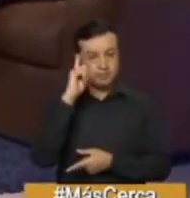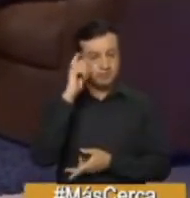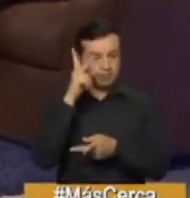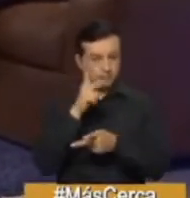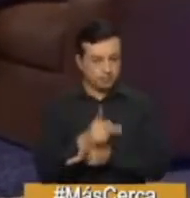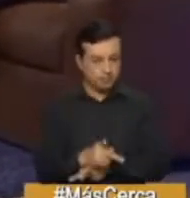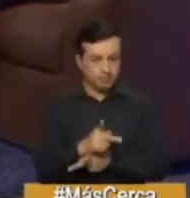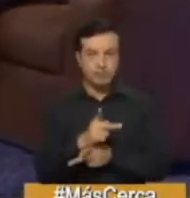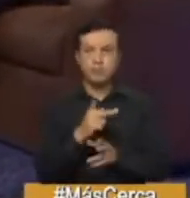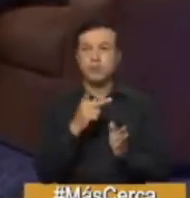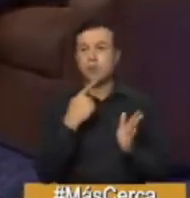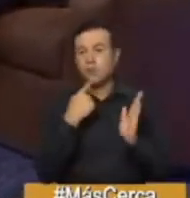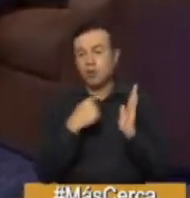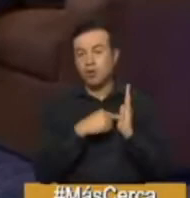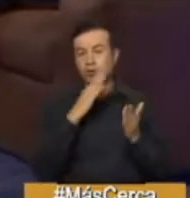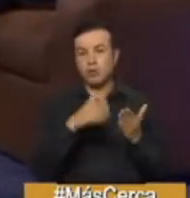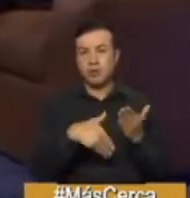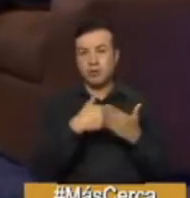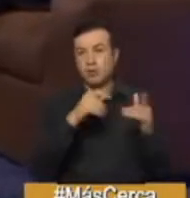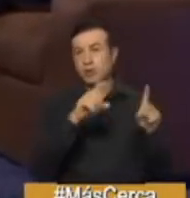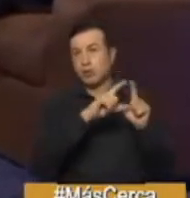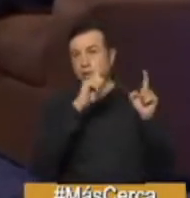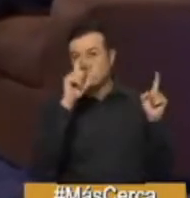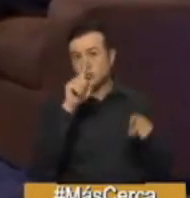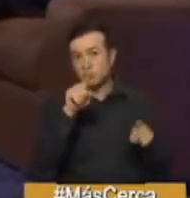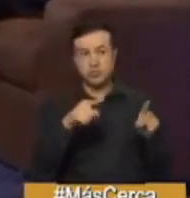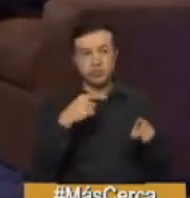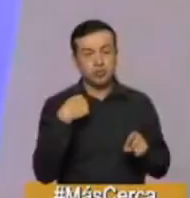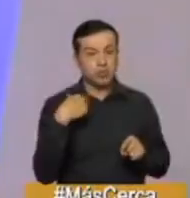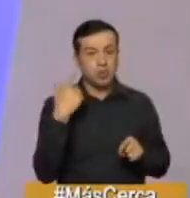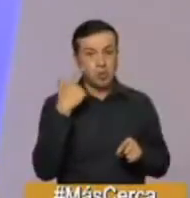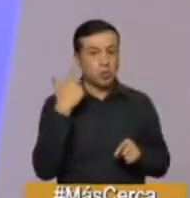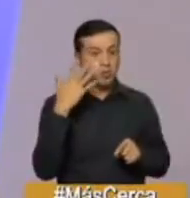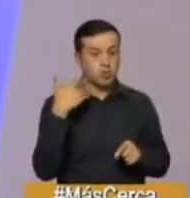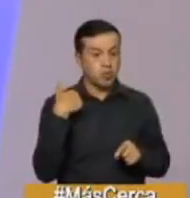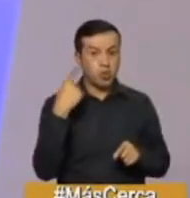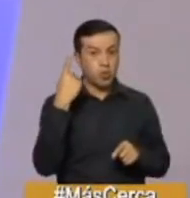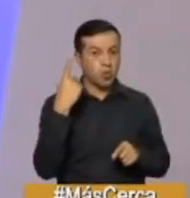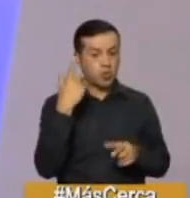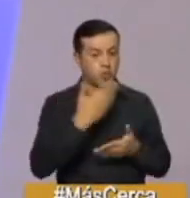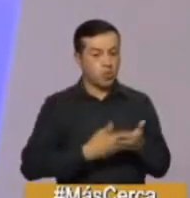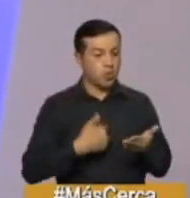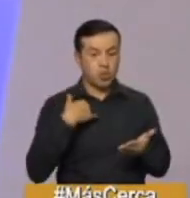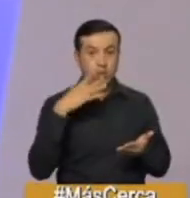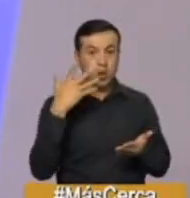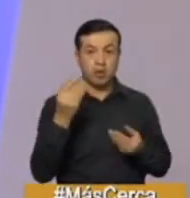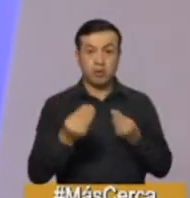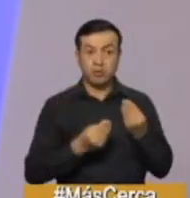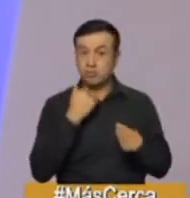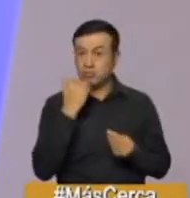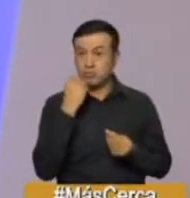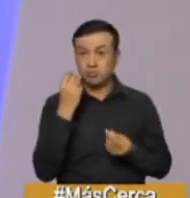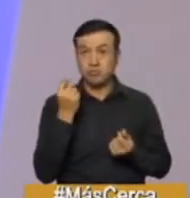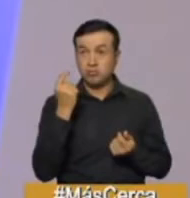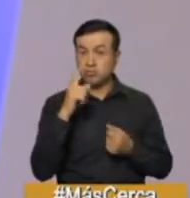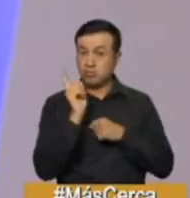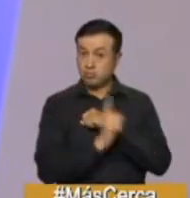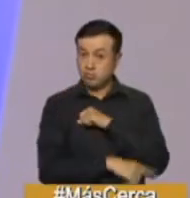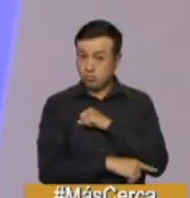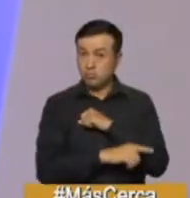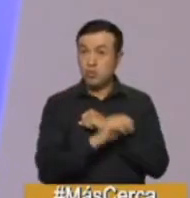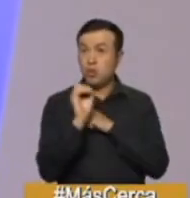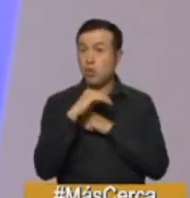que sucede cuando llegan a mi empresa y por adobe razón yo no tengo algún papel que esté en regla existe enseguida la sanción